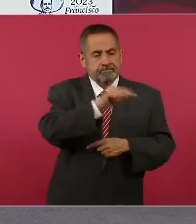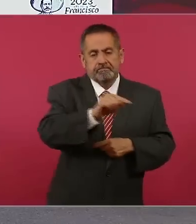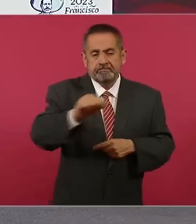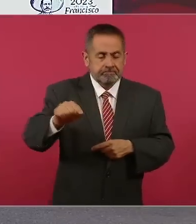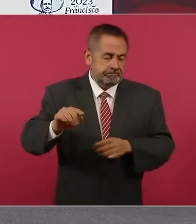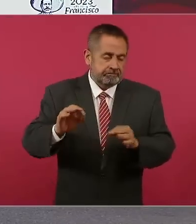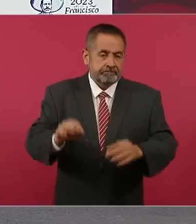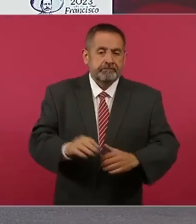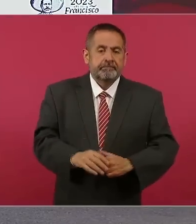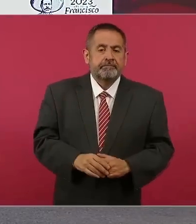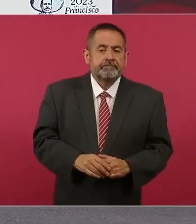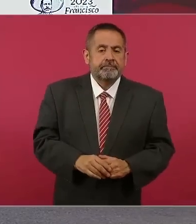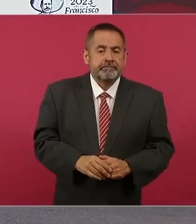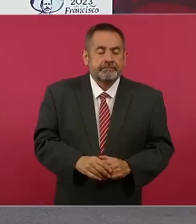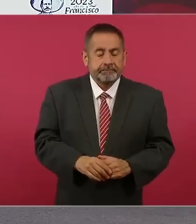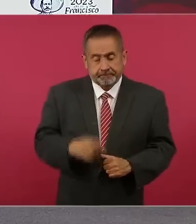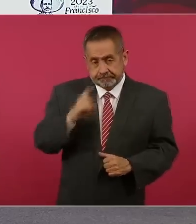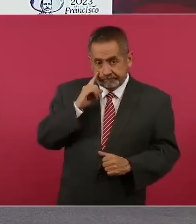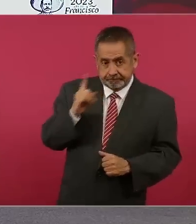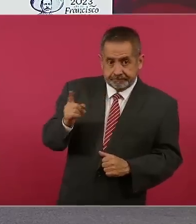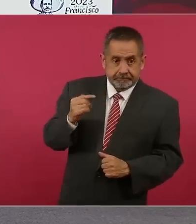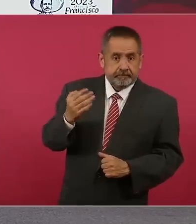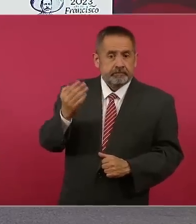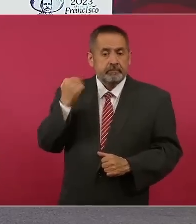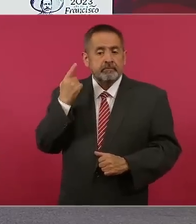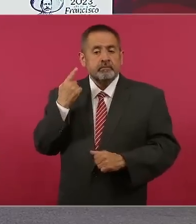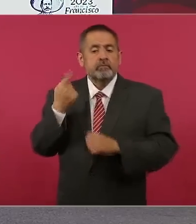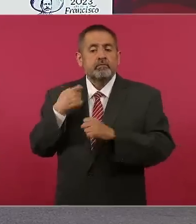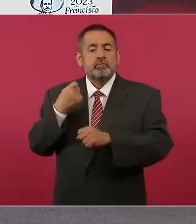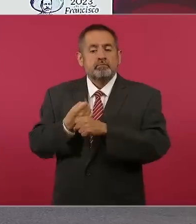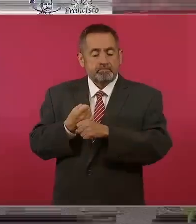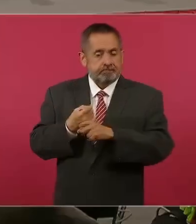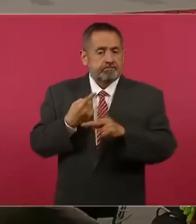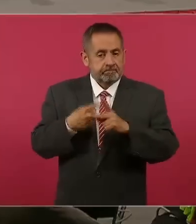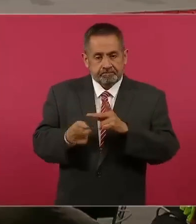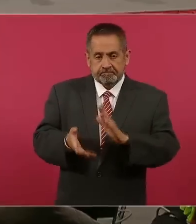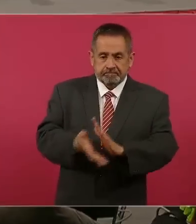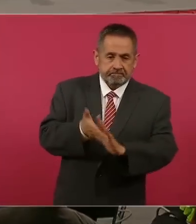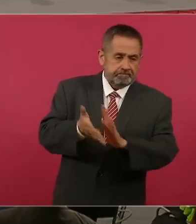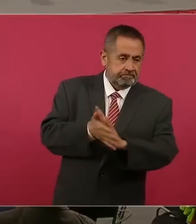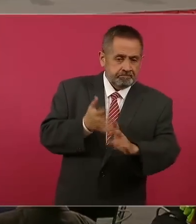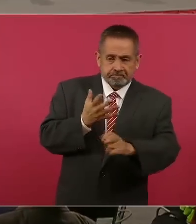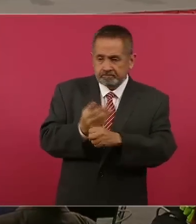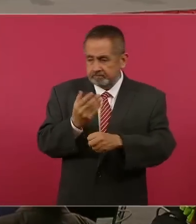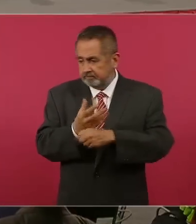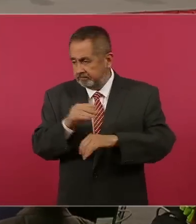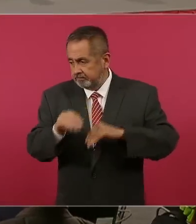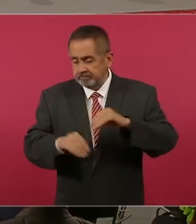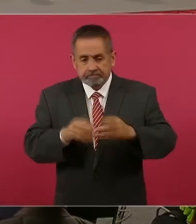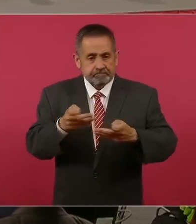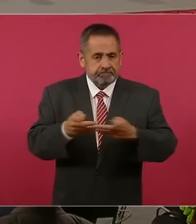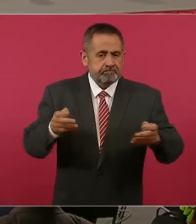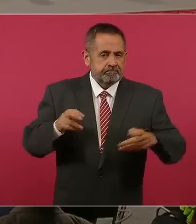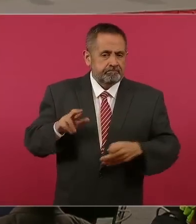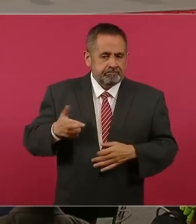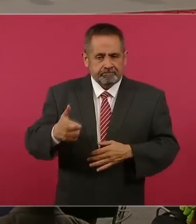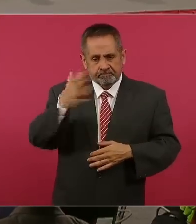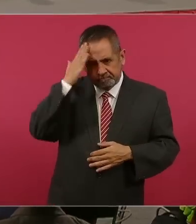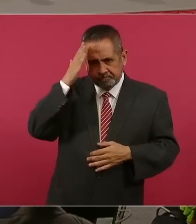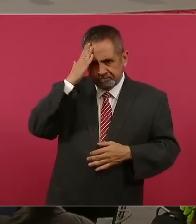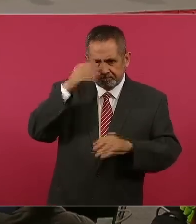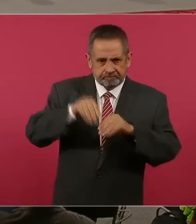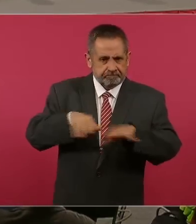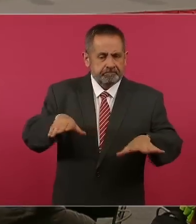por favor. Aquí el año pasado se iniciaron estos trabajos de canal principal y zonas de